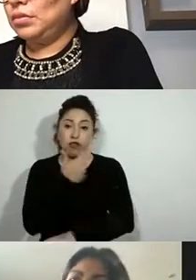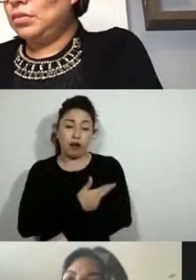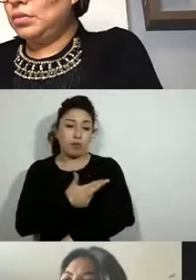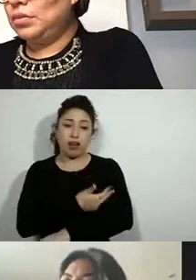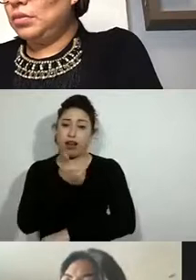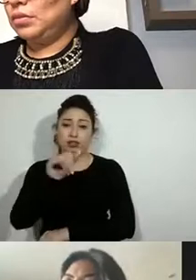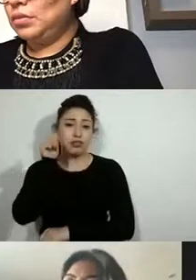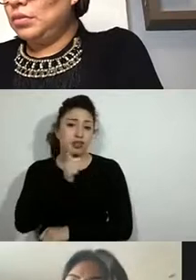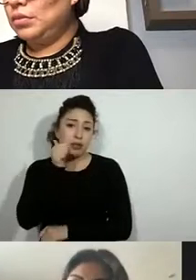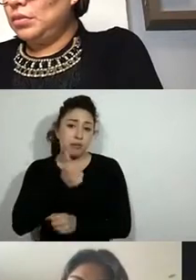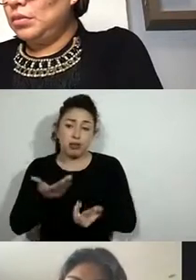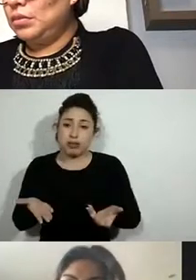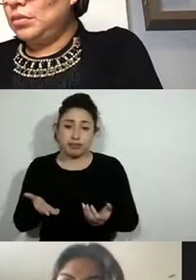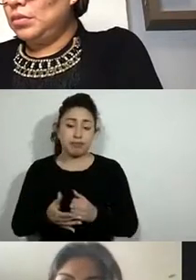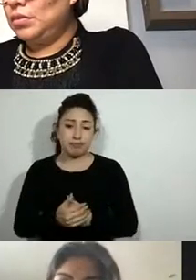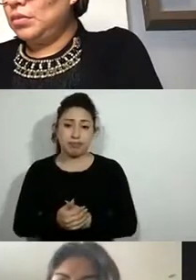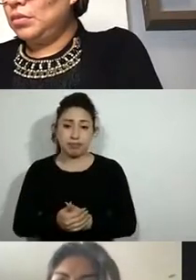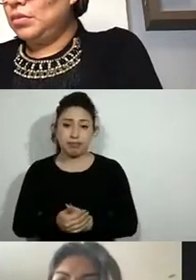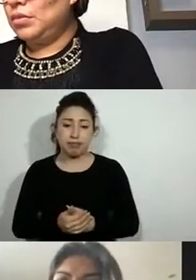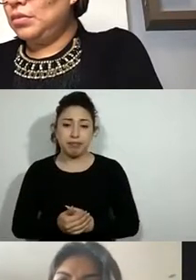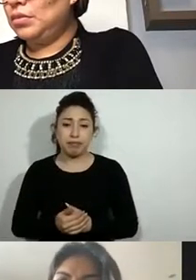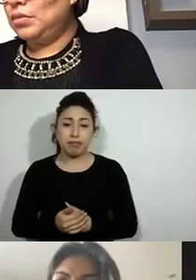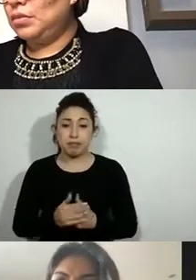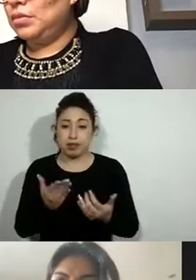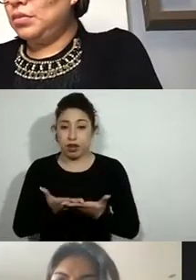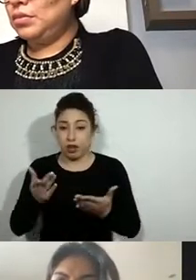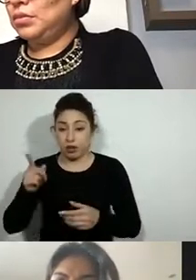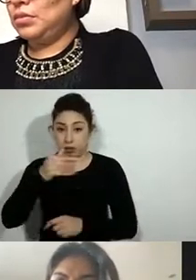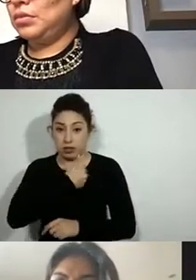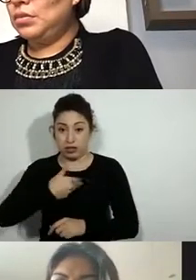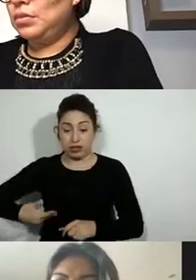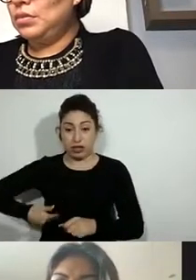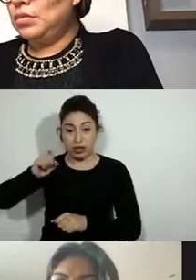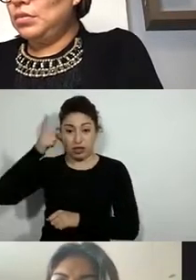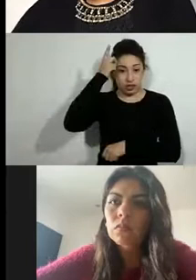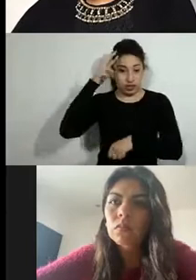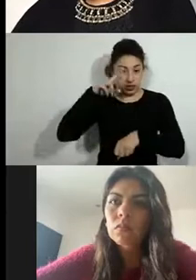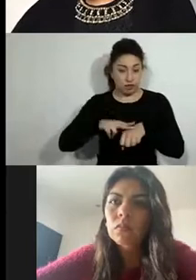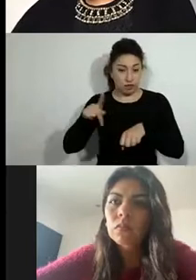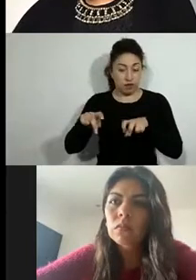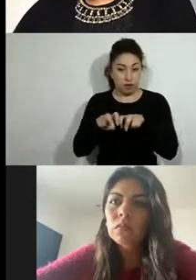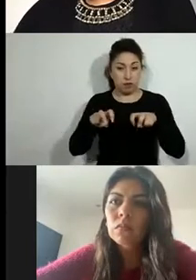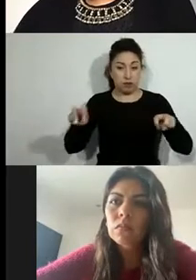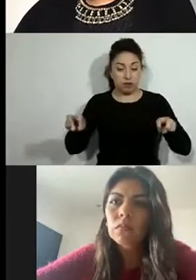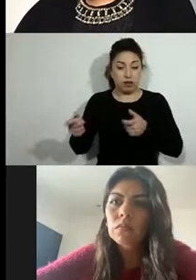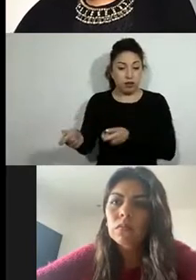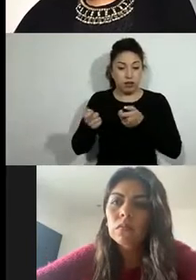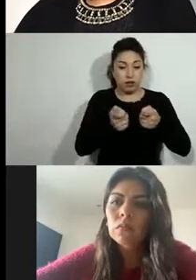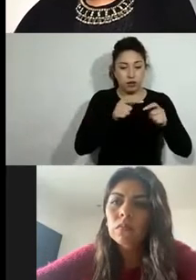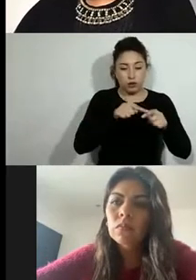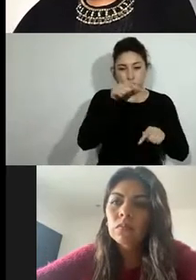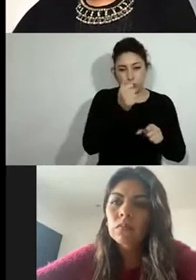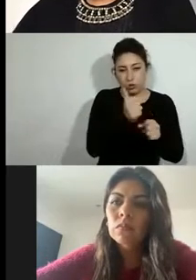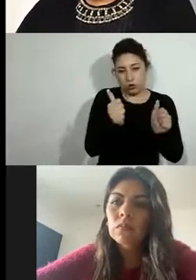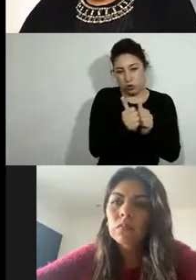de tal manera que cuando la presidenta de la mesa directiva lo turna aquí,